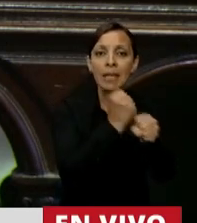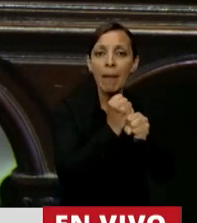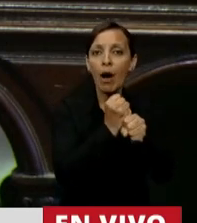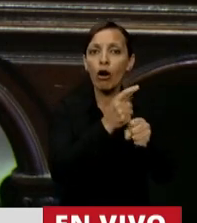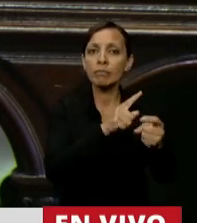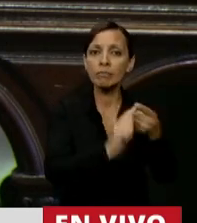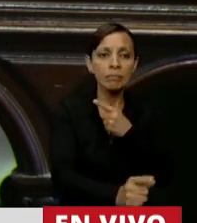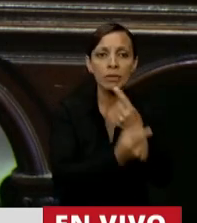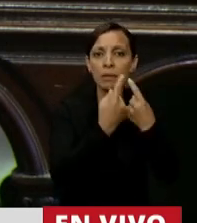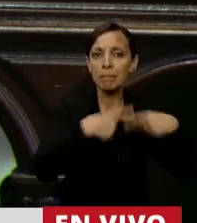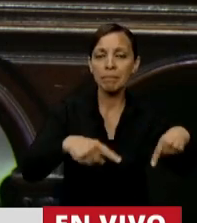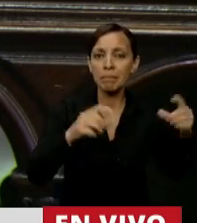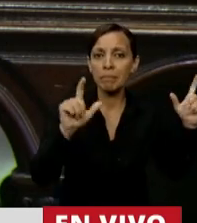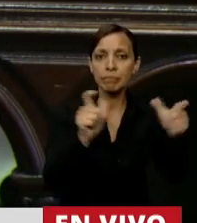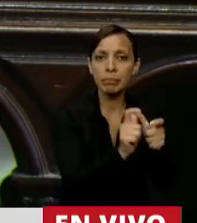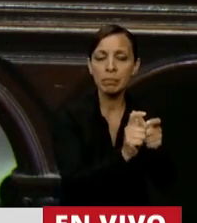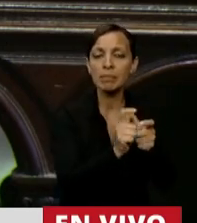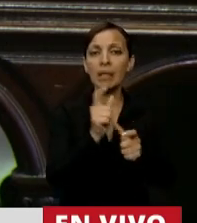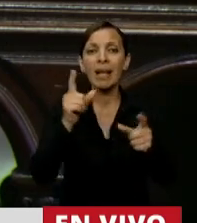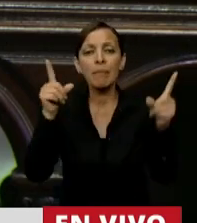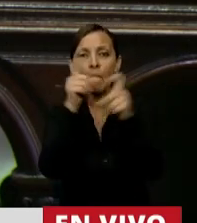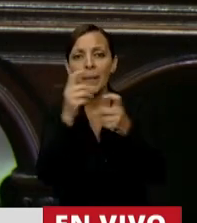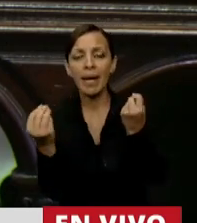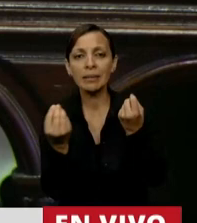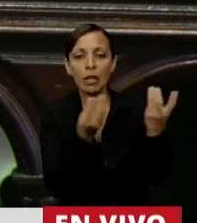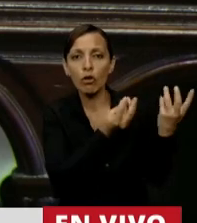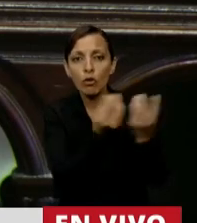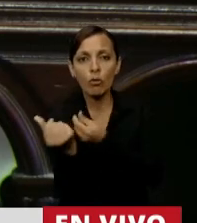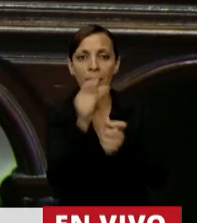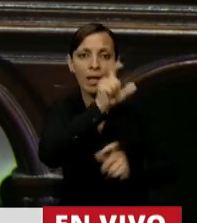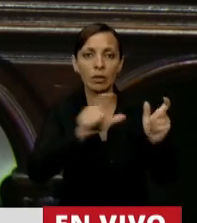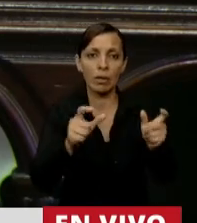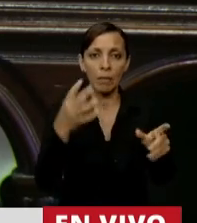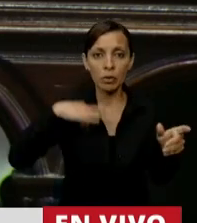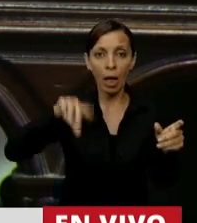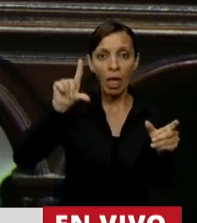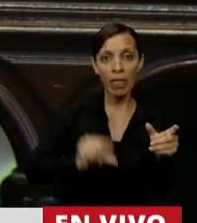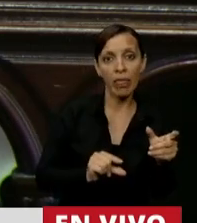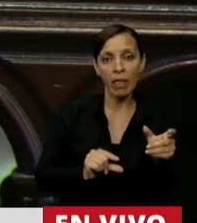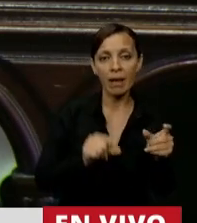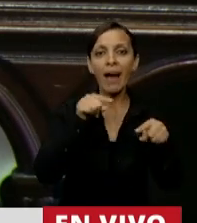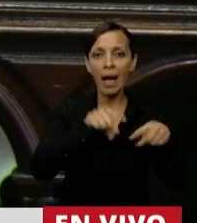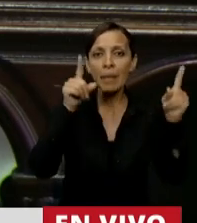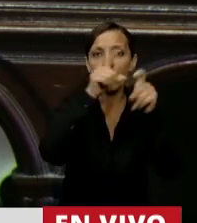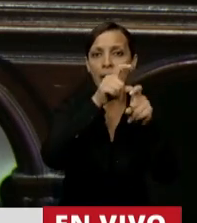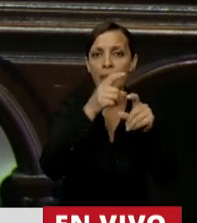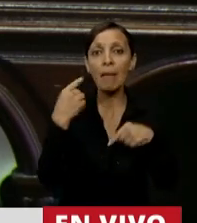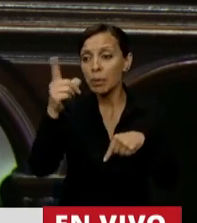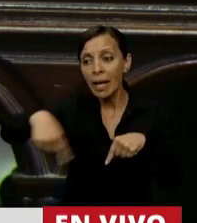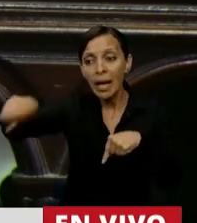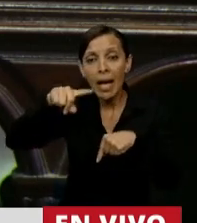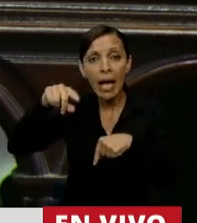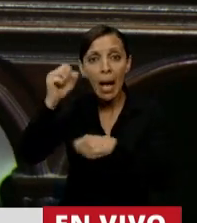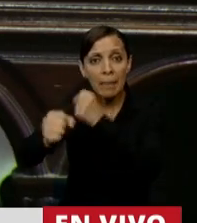que se pierden. El problema es el consumo de los trabajadores que pierden sus ingresos, porque ellos van a seguir igual de